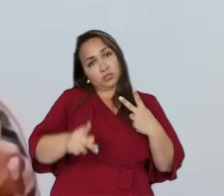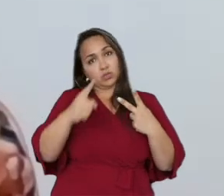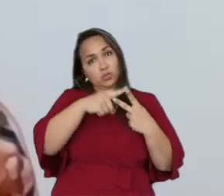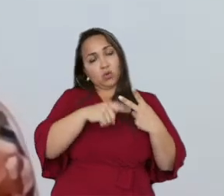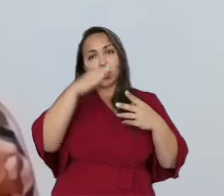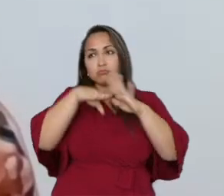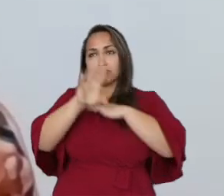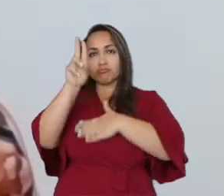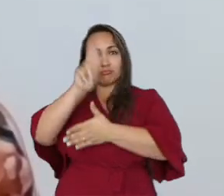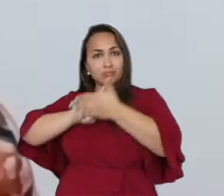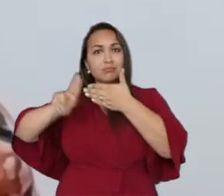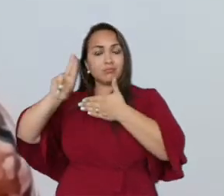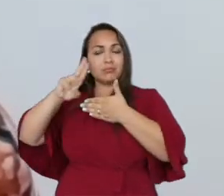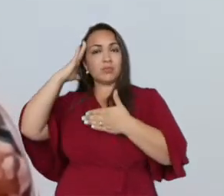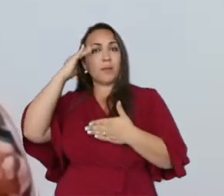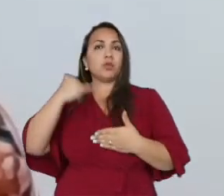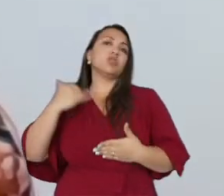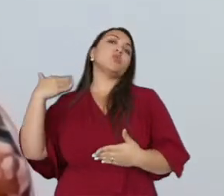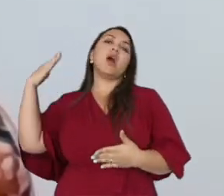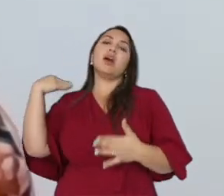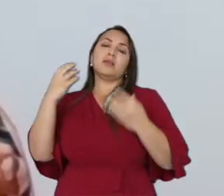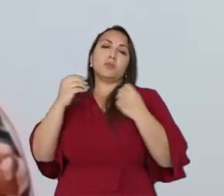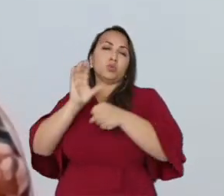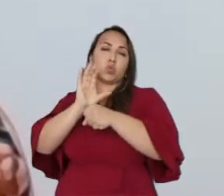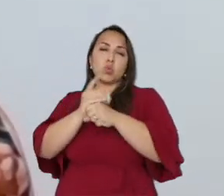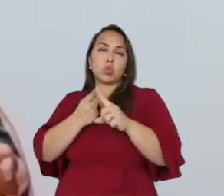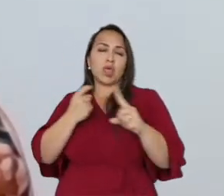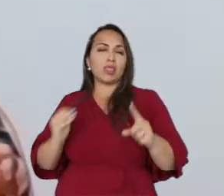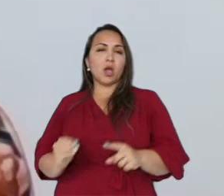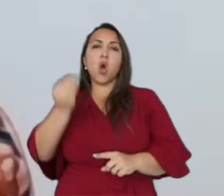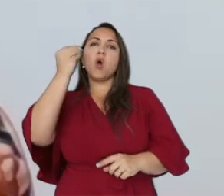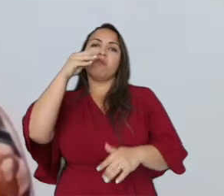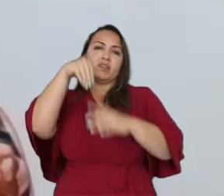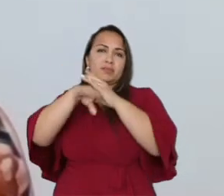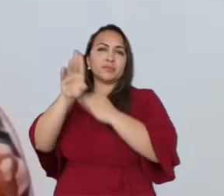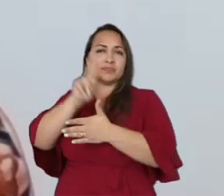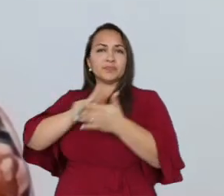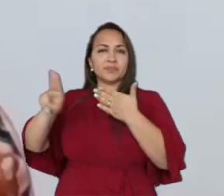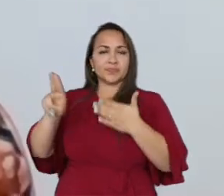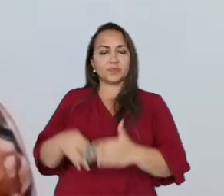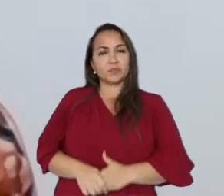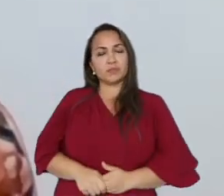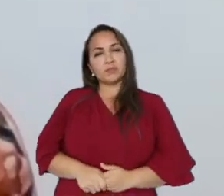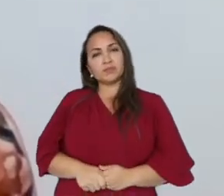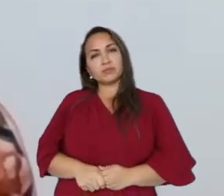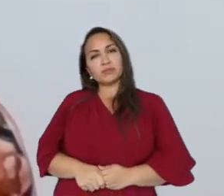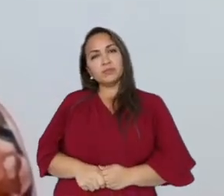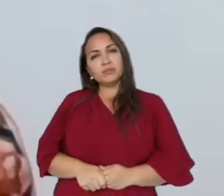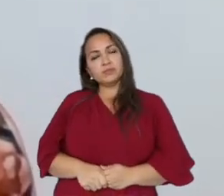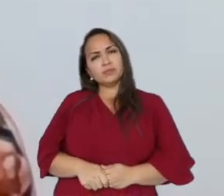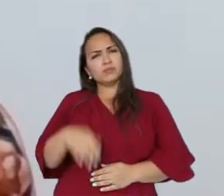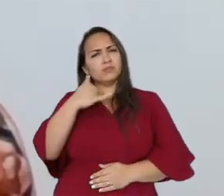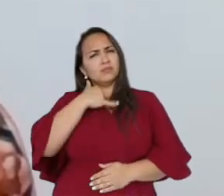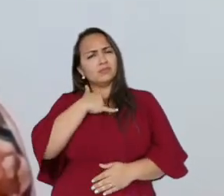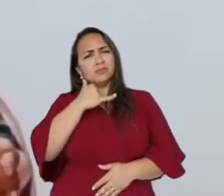que están en la universidad, porque yo cogía cursos desde muy joven en la universidad y